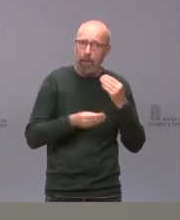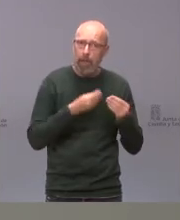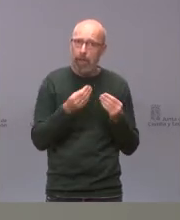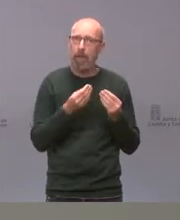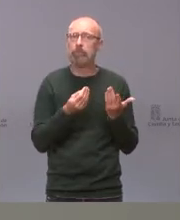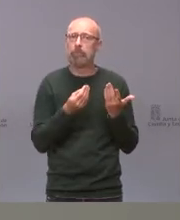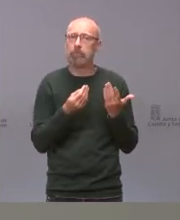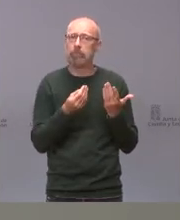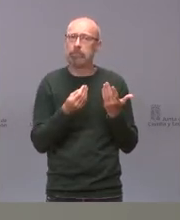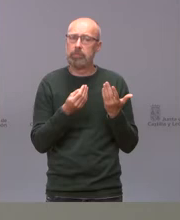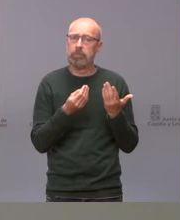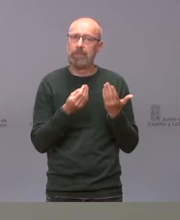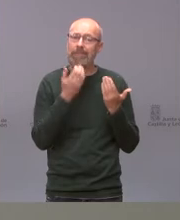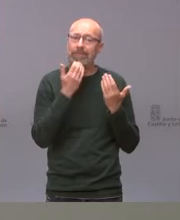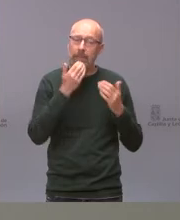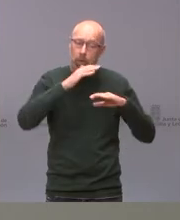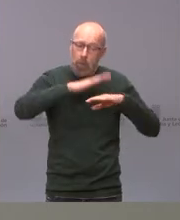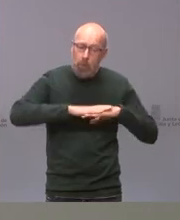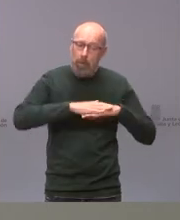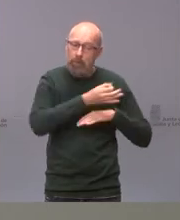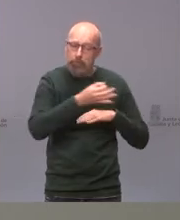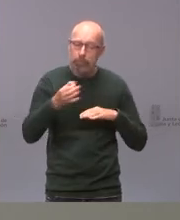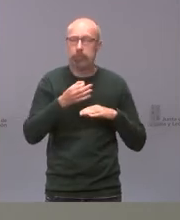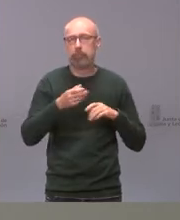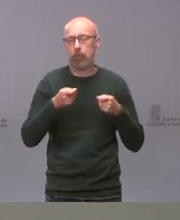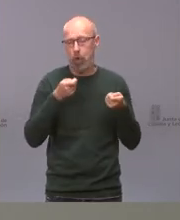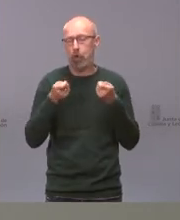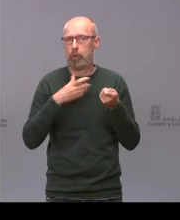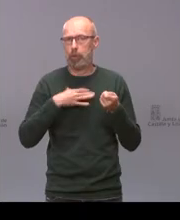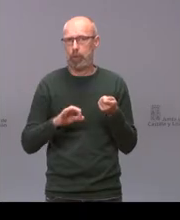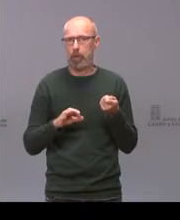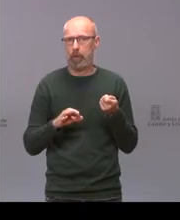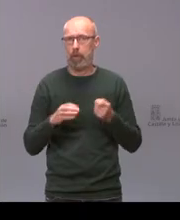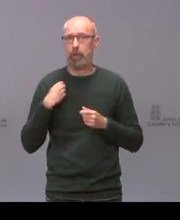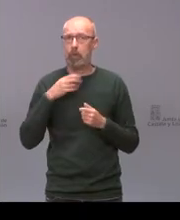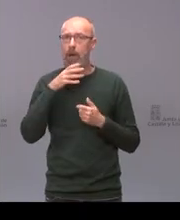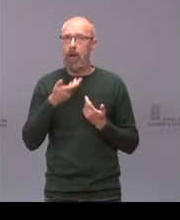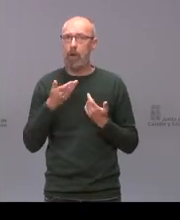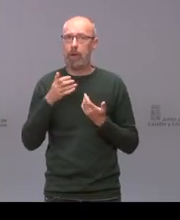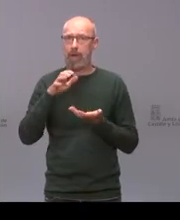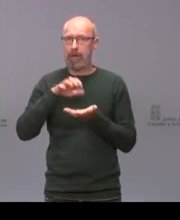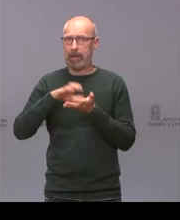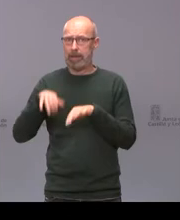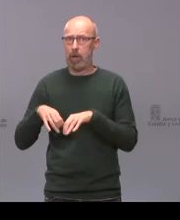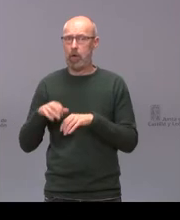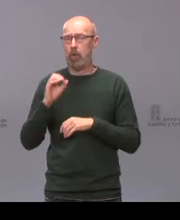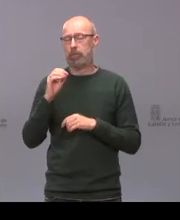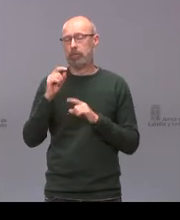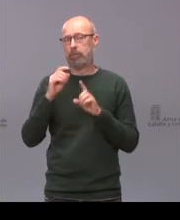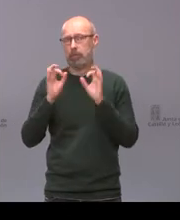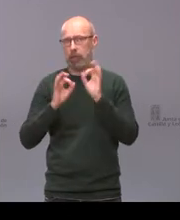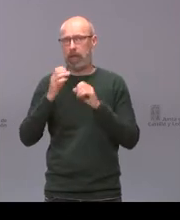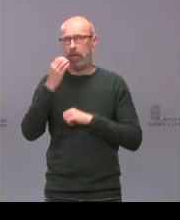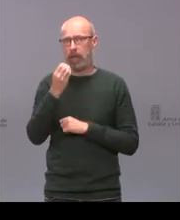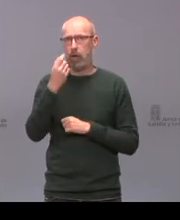de contener la situación. La RT a nivel autonómico en estos momentos está en 0,92 y solo Zamora